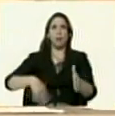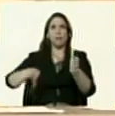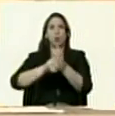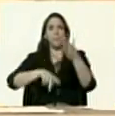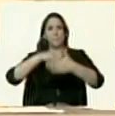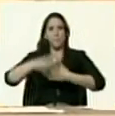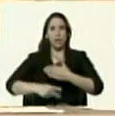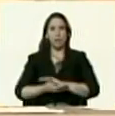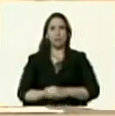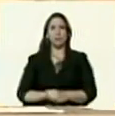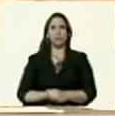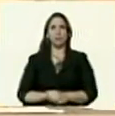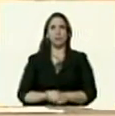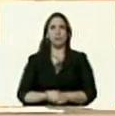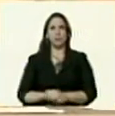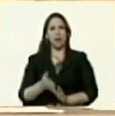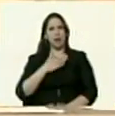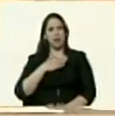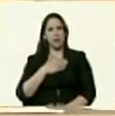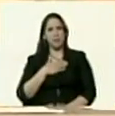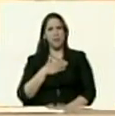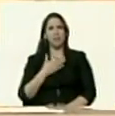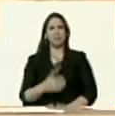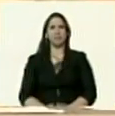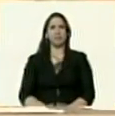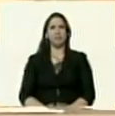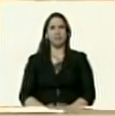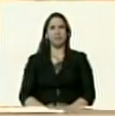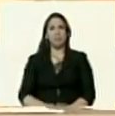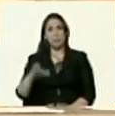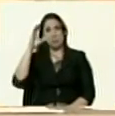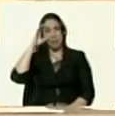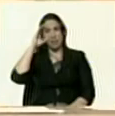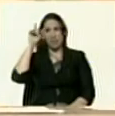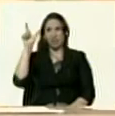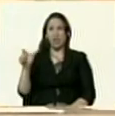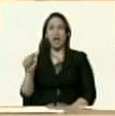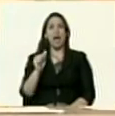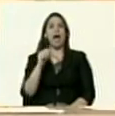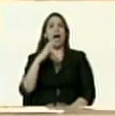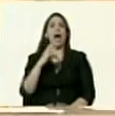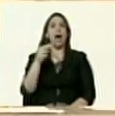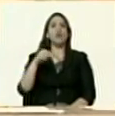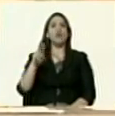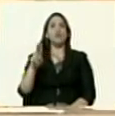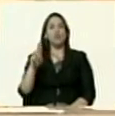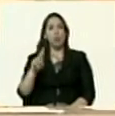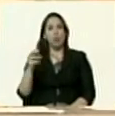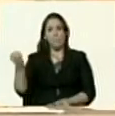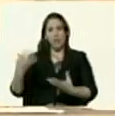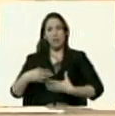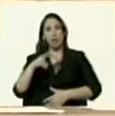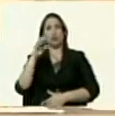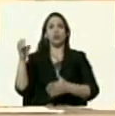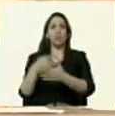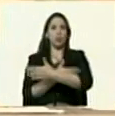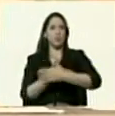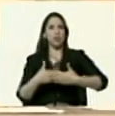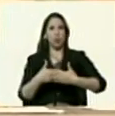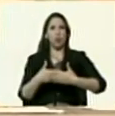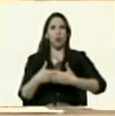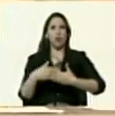Patria. Si a mí, Antonio Guterres, Bachelet y ACNUR me dieran 200 millones al gobierno venezolano,